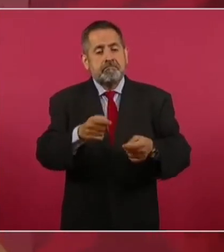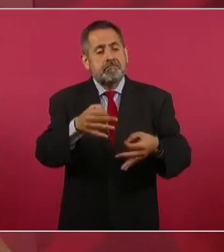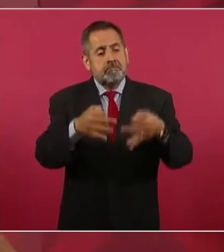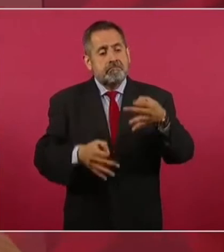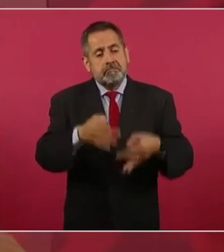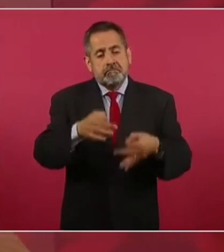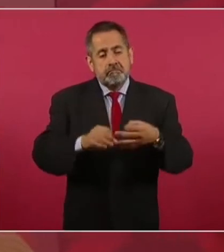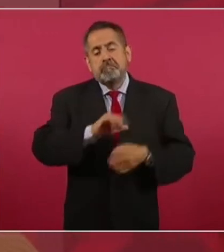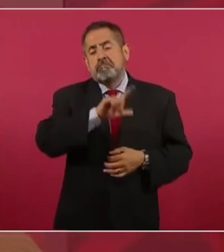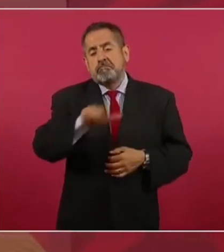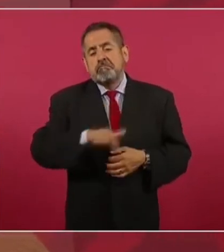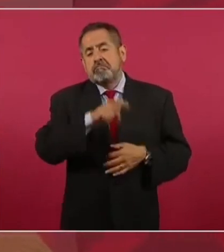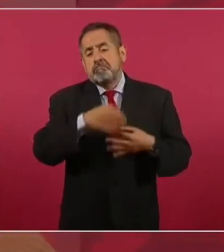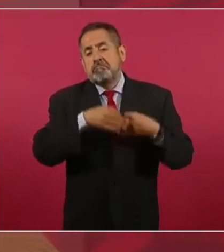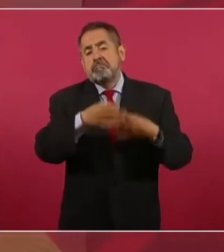tarda.